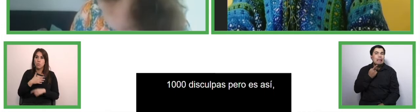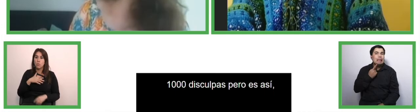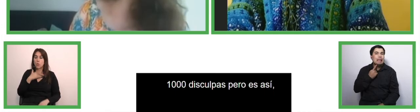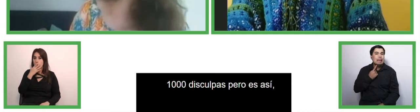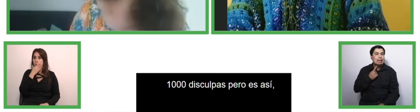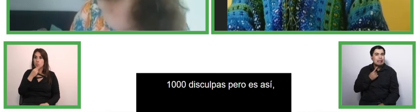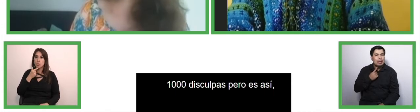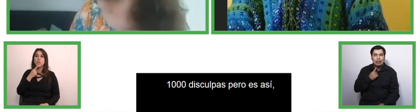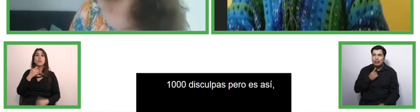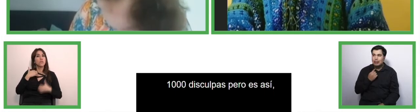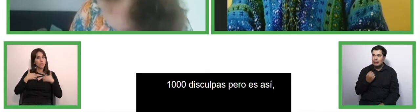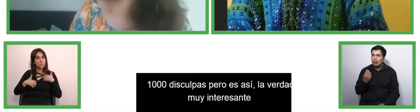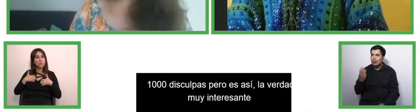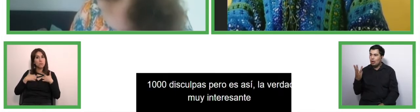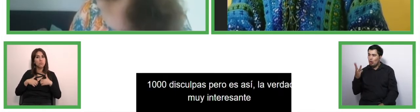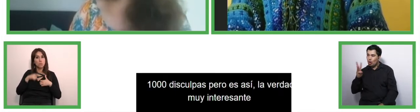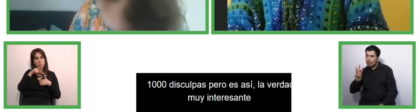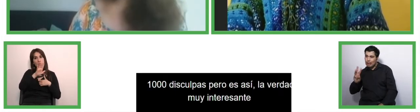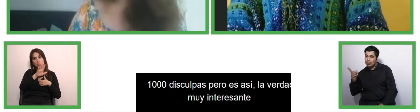los tres.